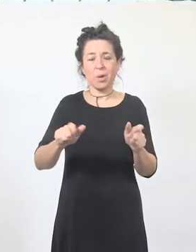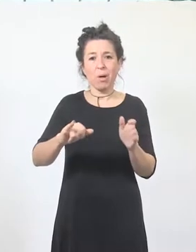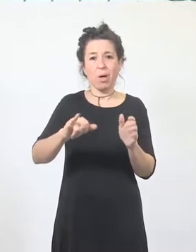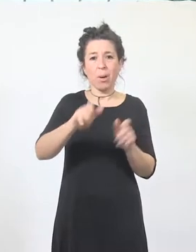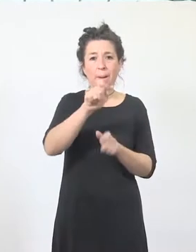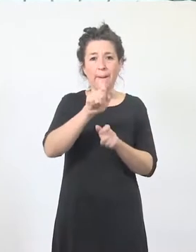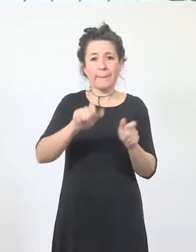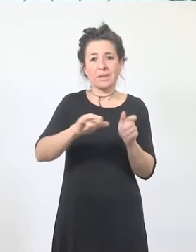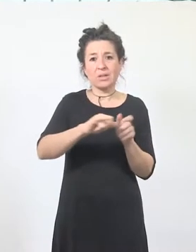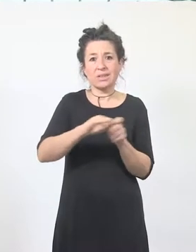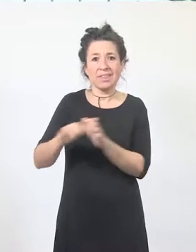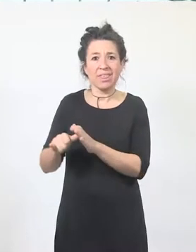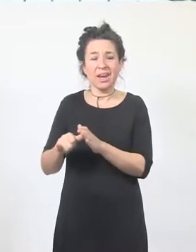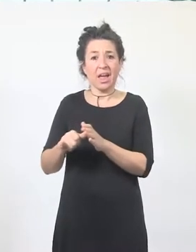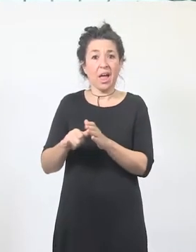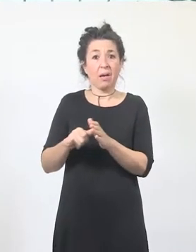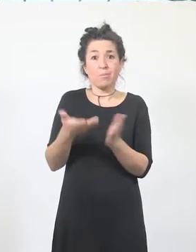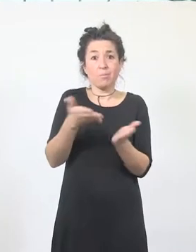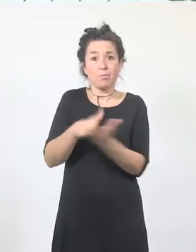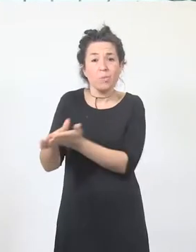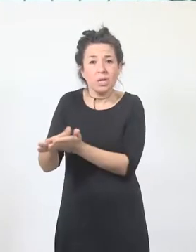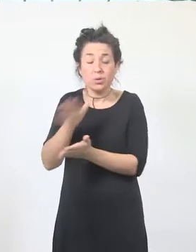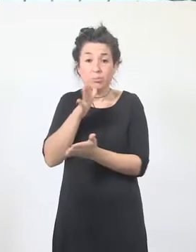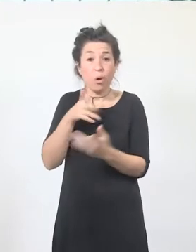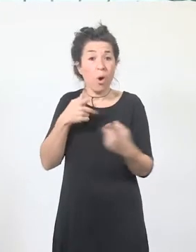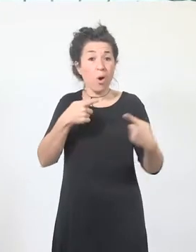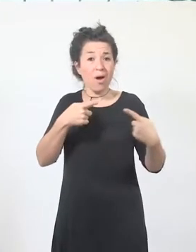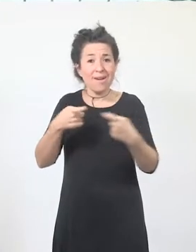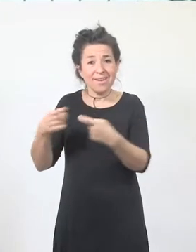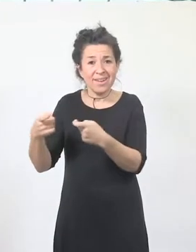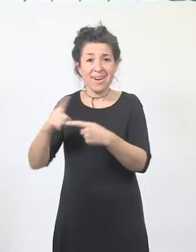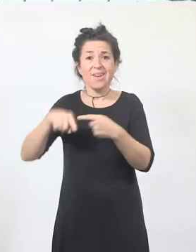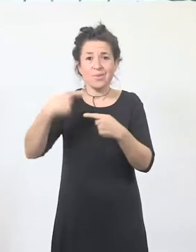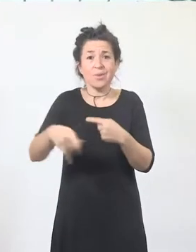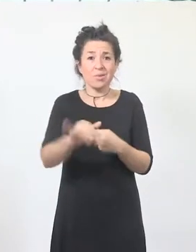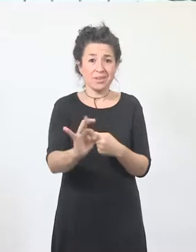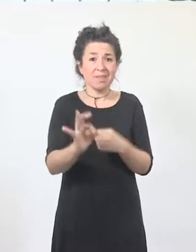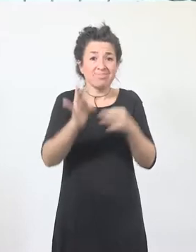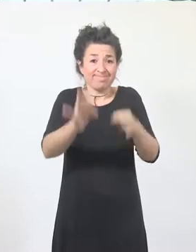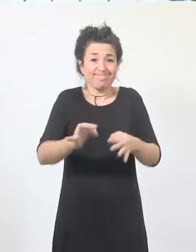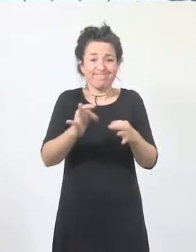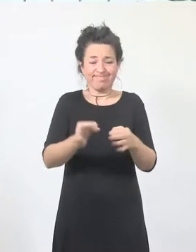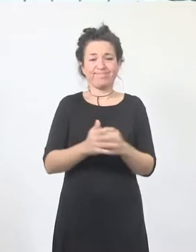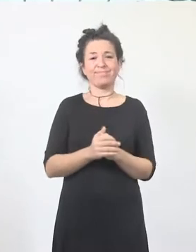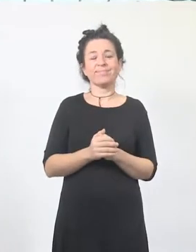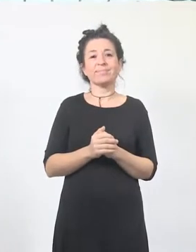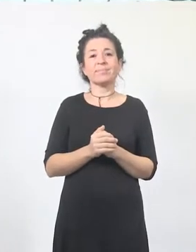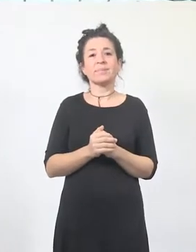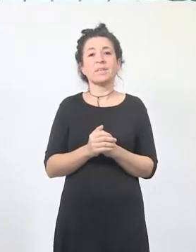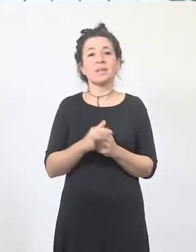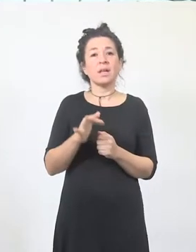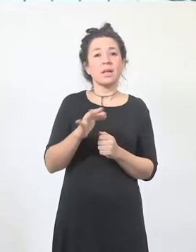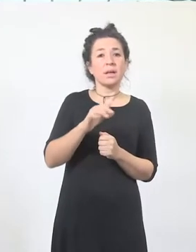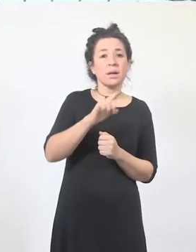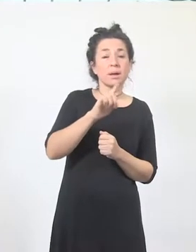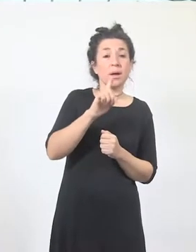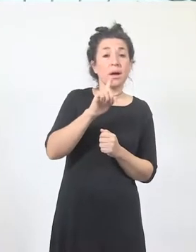sufrieron muchas pérdidas durante la guerra, porque la guerra siempre tiene sus consecuencias.